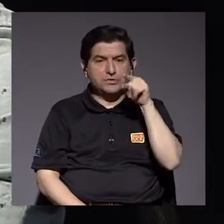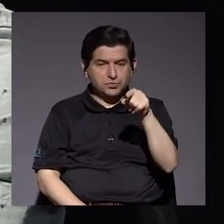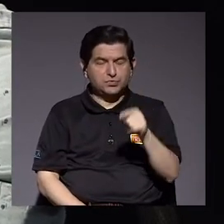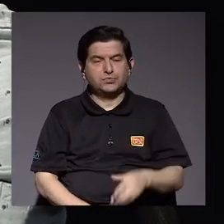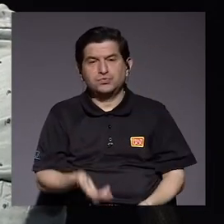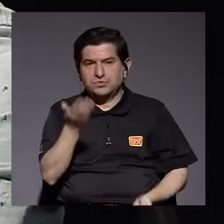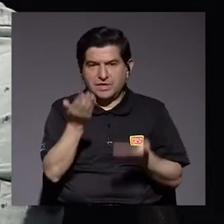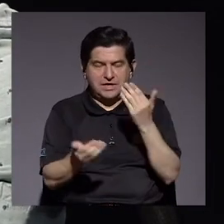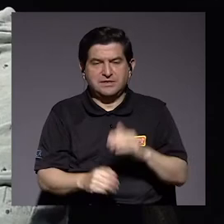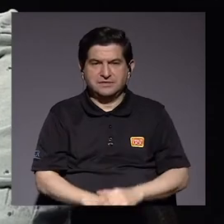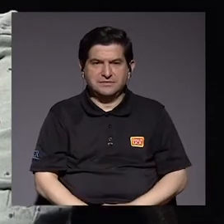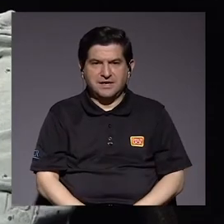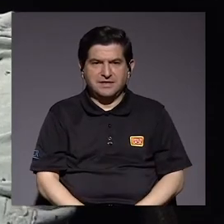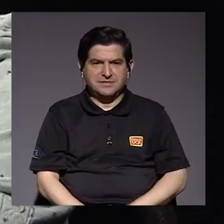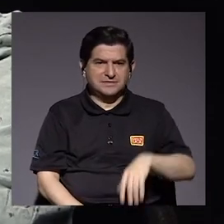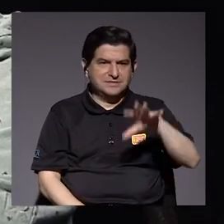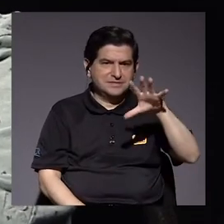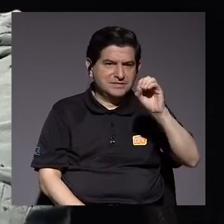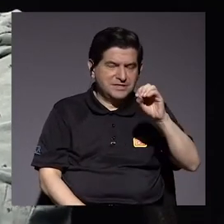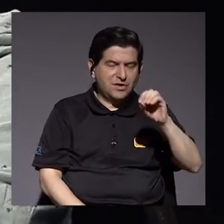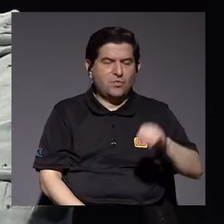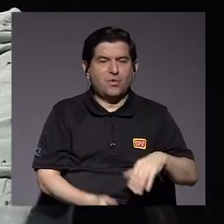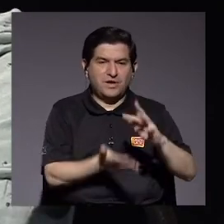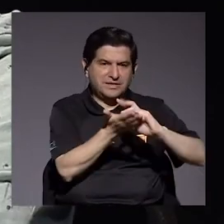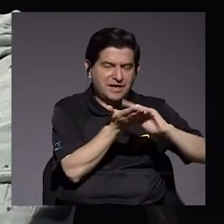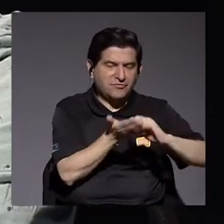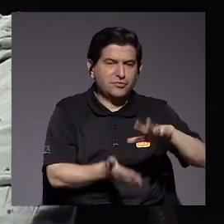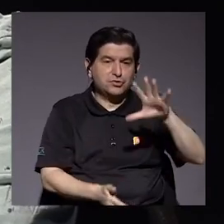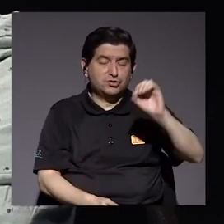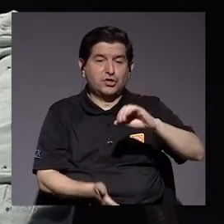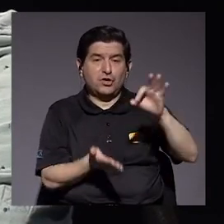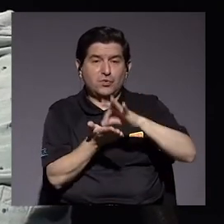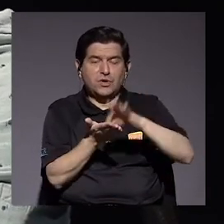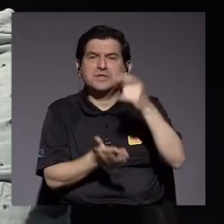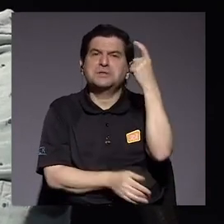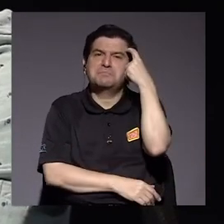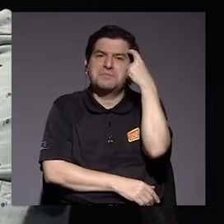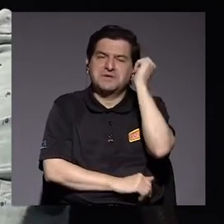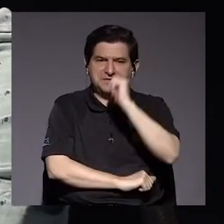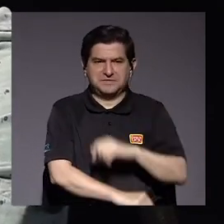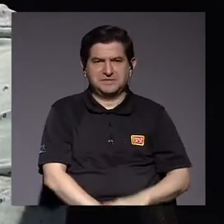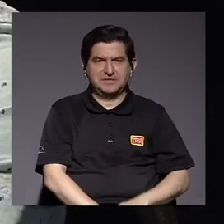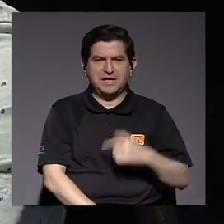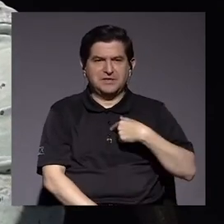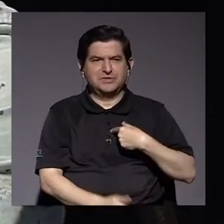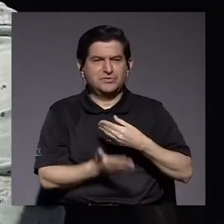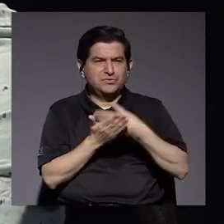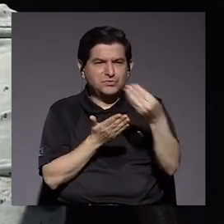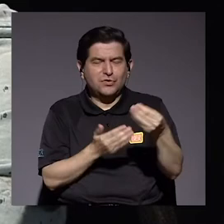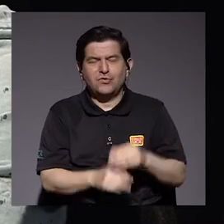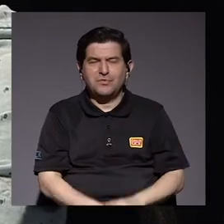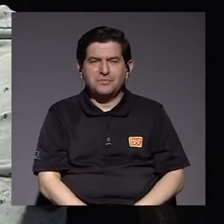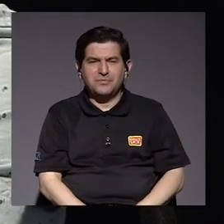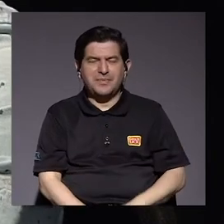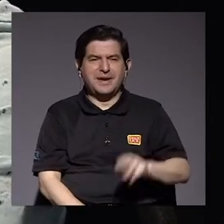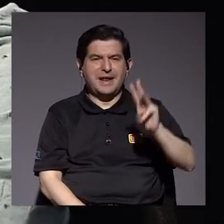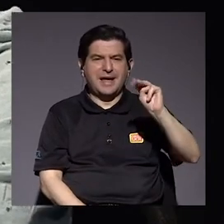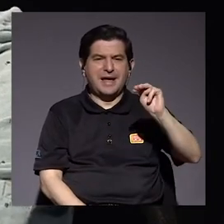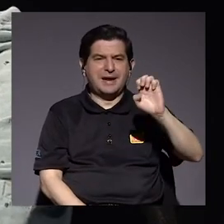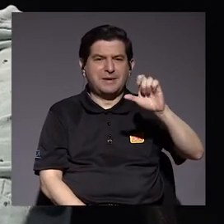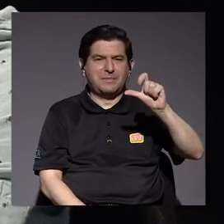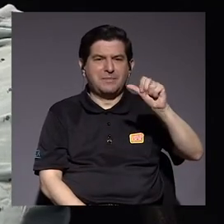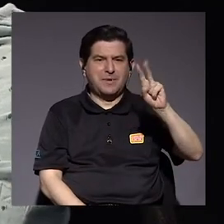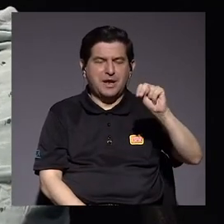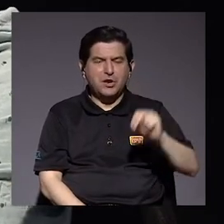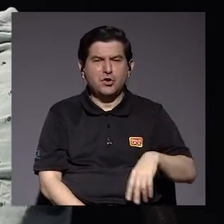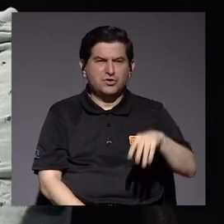destinar 50 al arroz, 50 a los frijoles, y usted piensa, bueno, tengo que comprar un melón que me cuesta otros 50 colones, usted no va a comprar el melón,